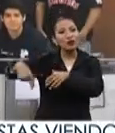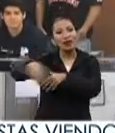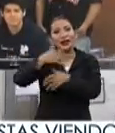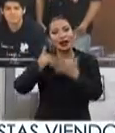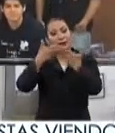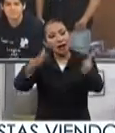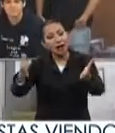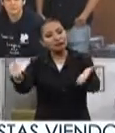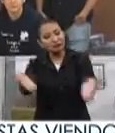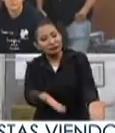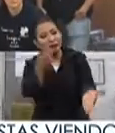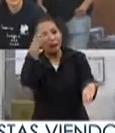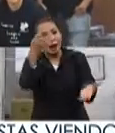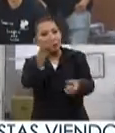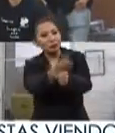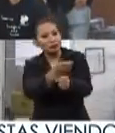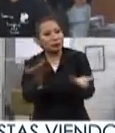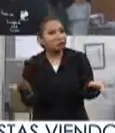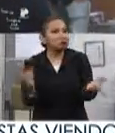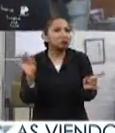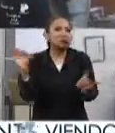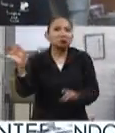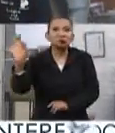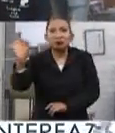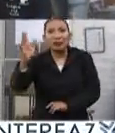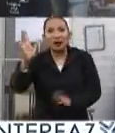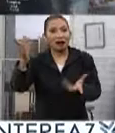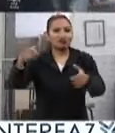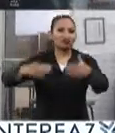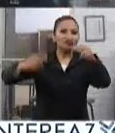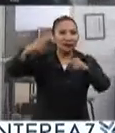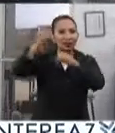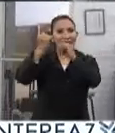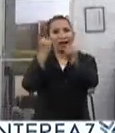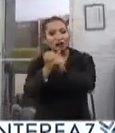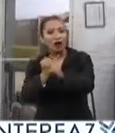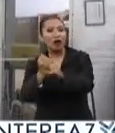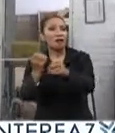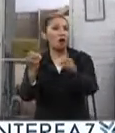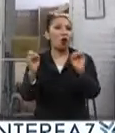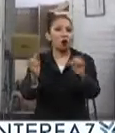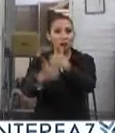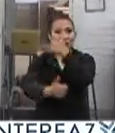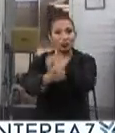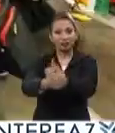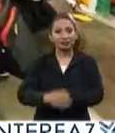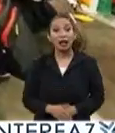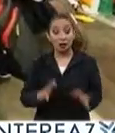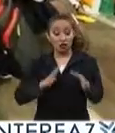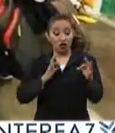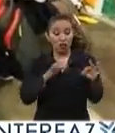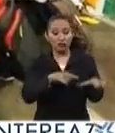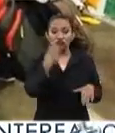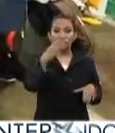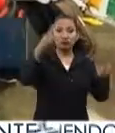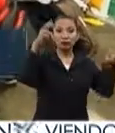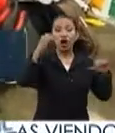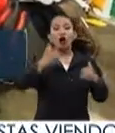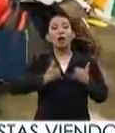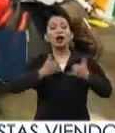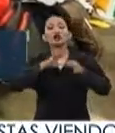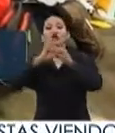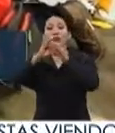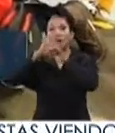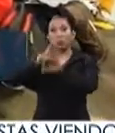y abrirles la puerta para oportunidades de categoría pues internacional a competencias. La fundación se denomina